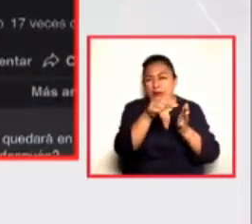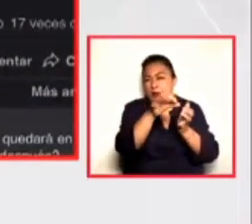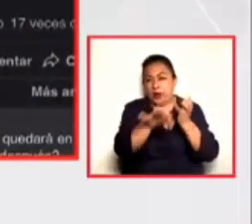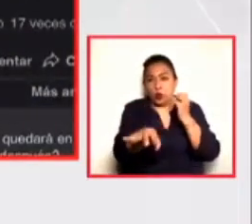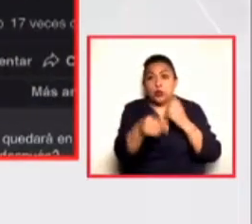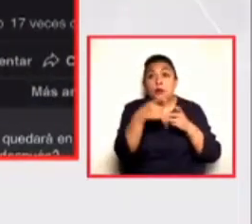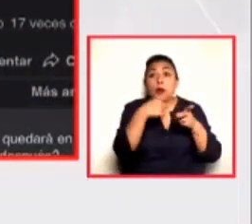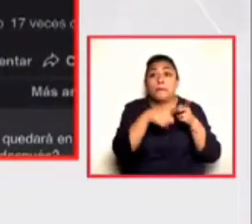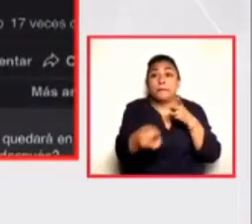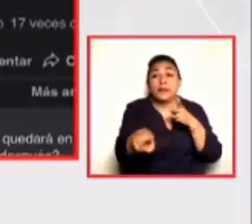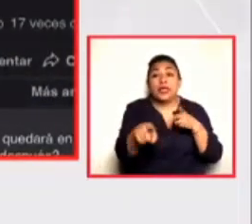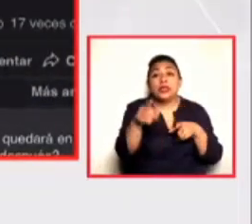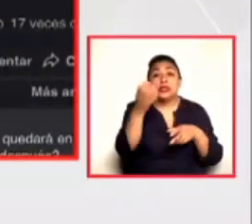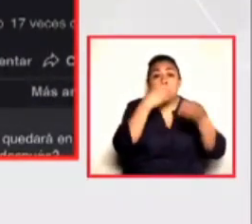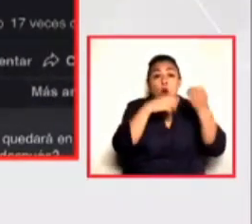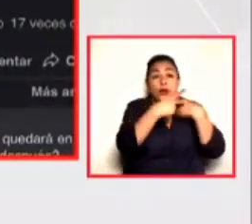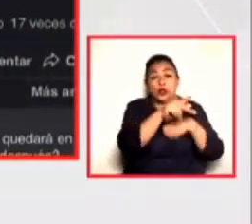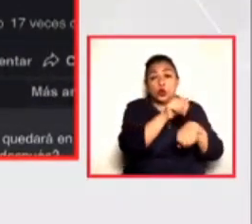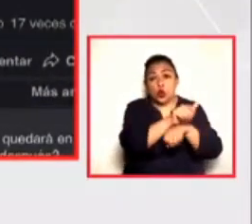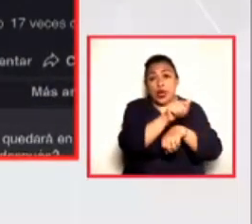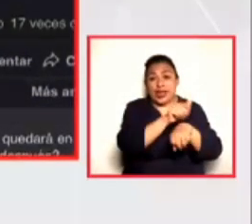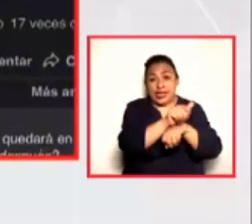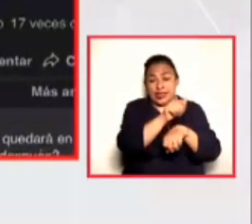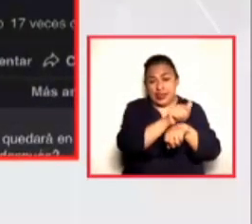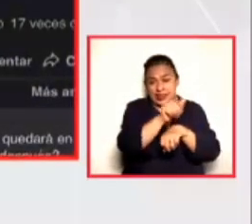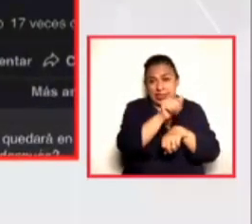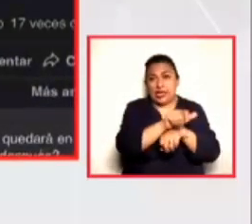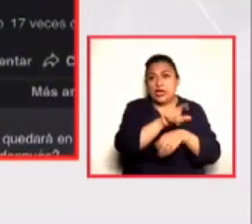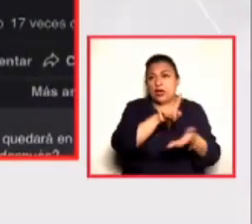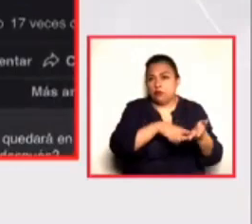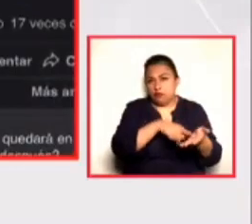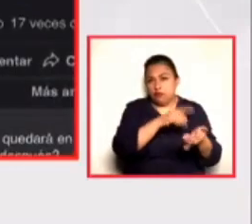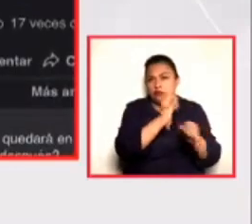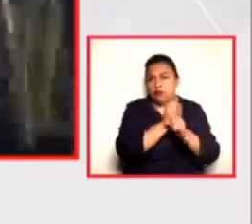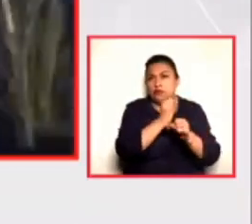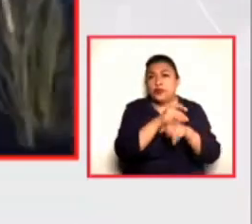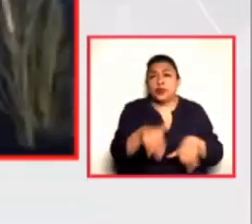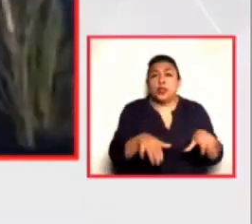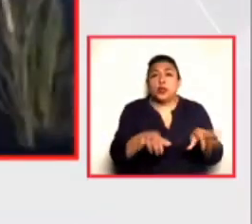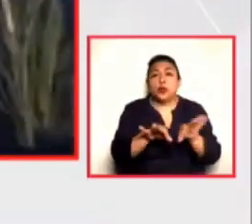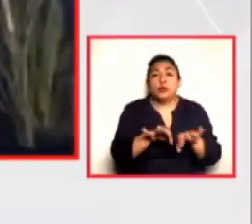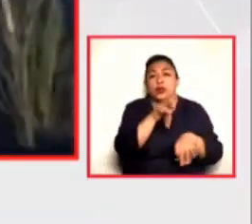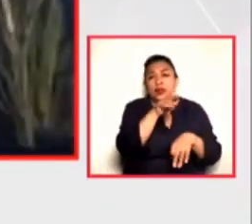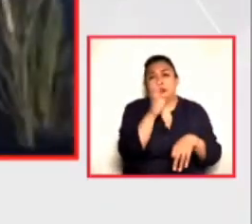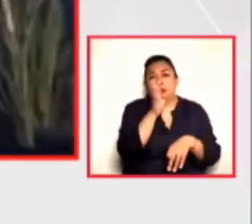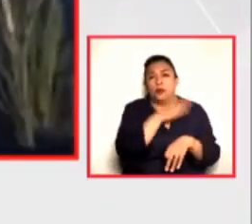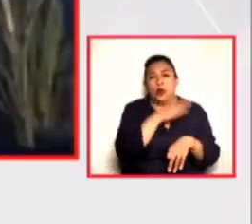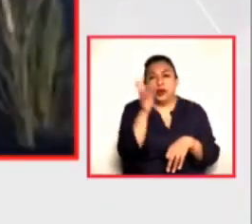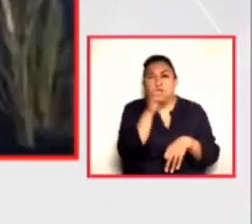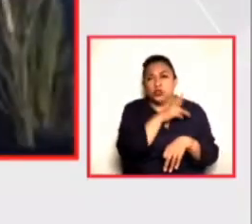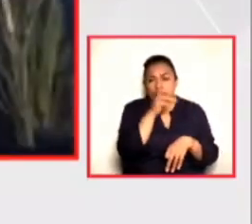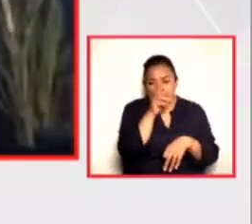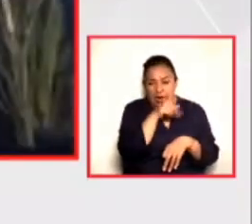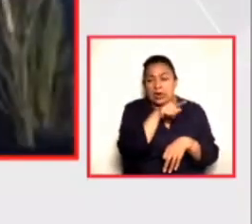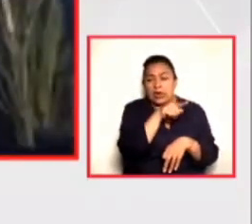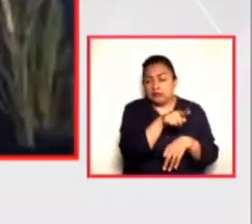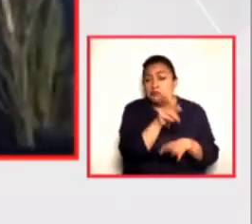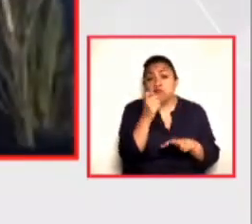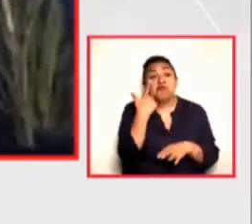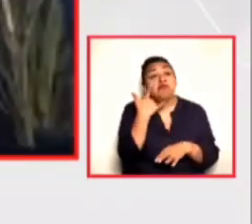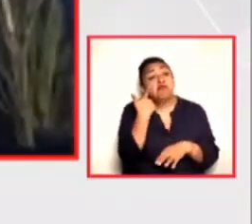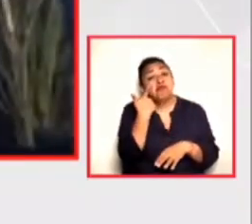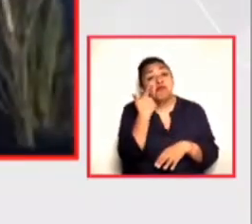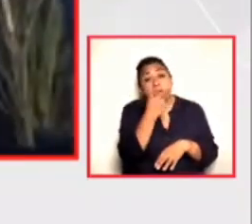las obras argentinas en la plataforma de un teatro importante en Buenos Aires que se llama Timbre 4. Entonces también si quieren ver qué está pasando allá